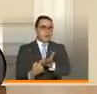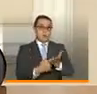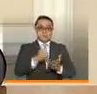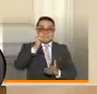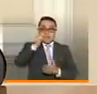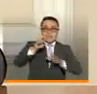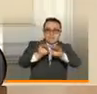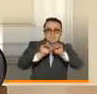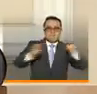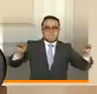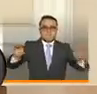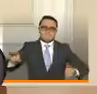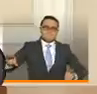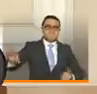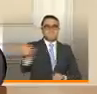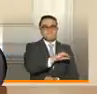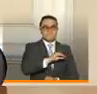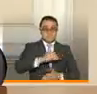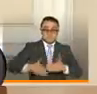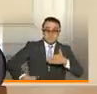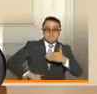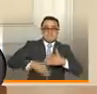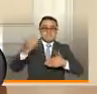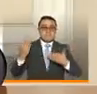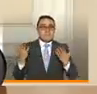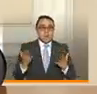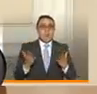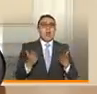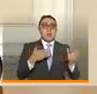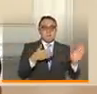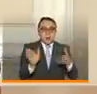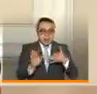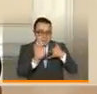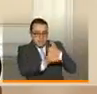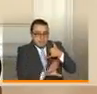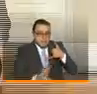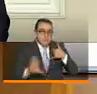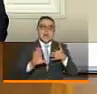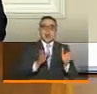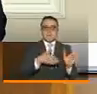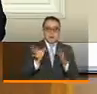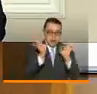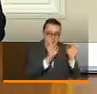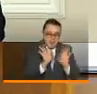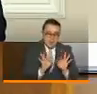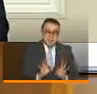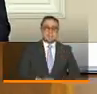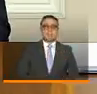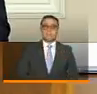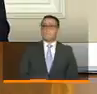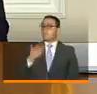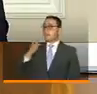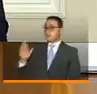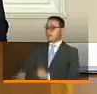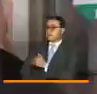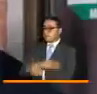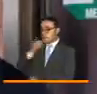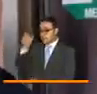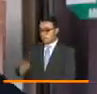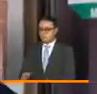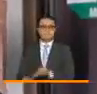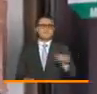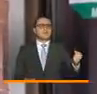país para poder empezar a hacer la planeación a nivel territorial. Muchísimas gracias, ministro. ¿Qué otra pregunta tenemos?